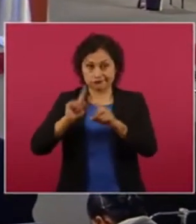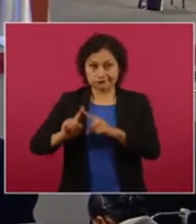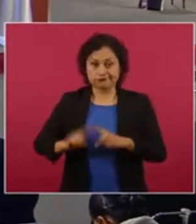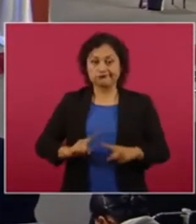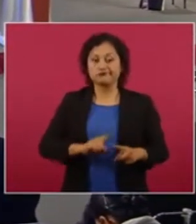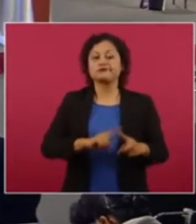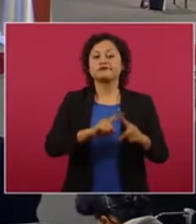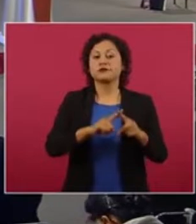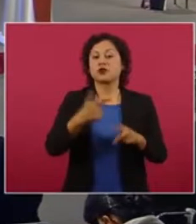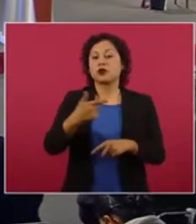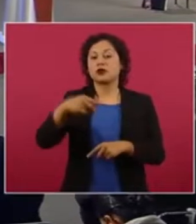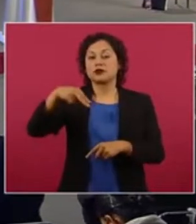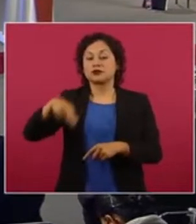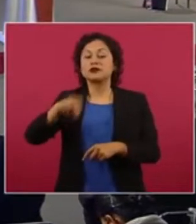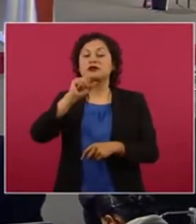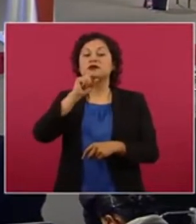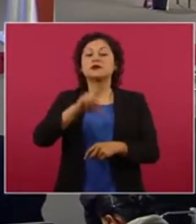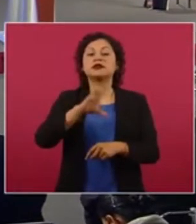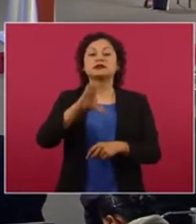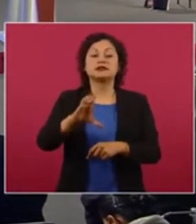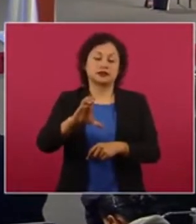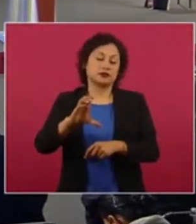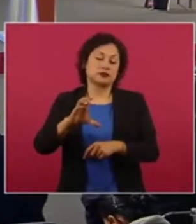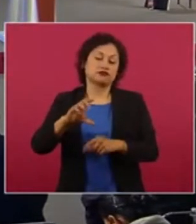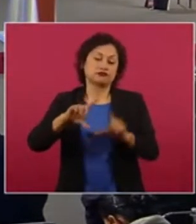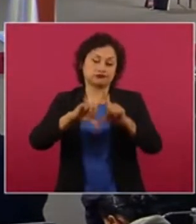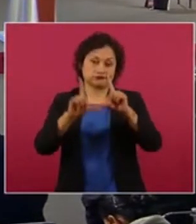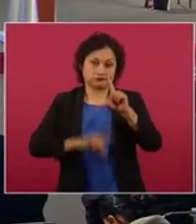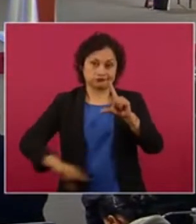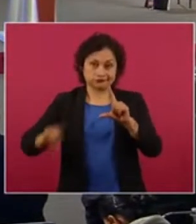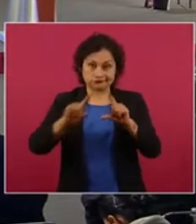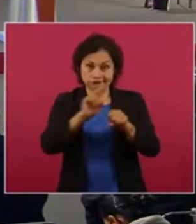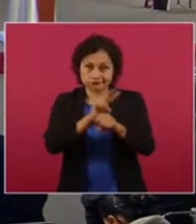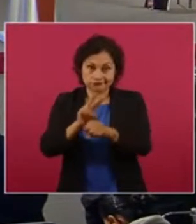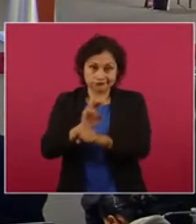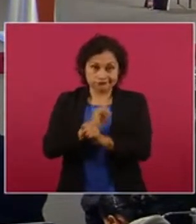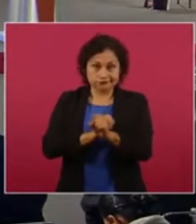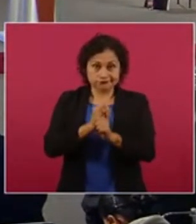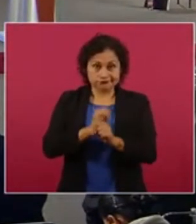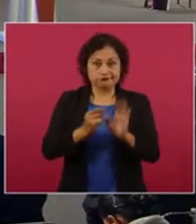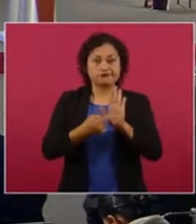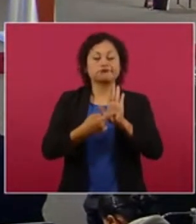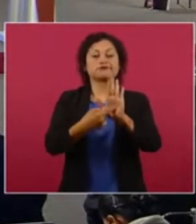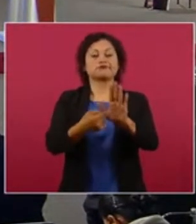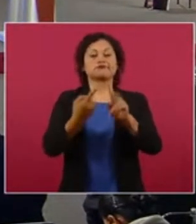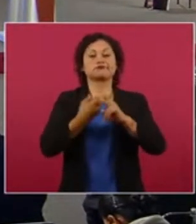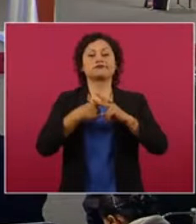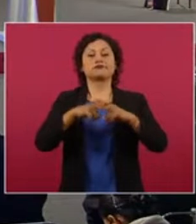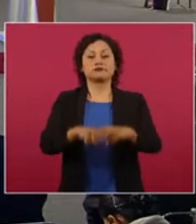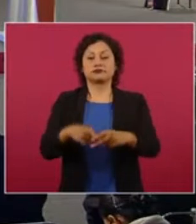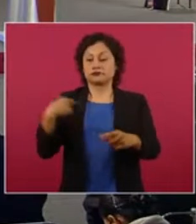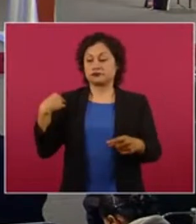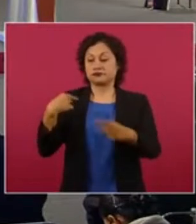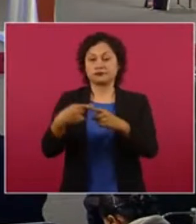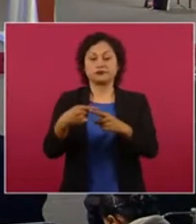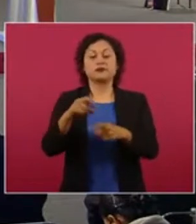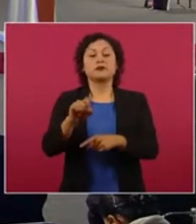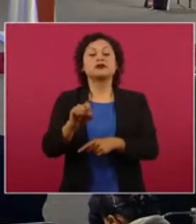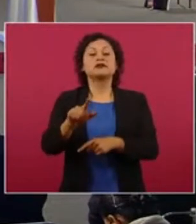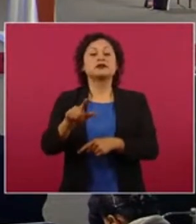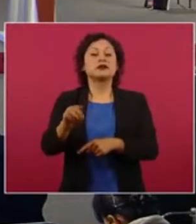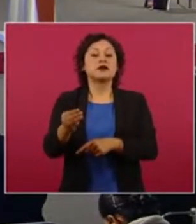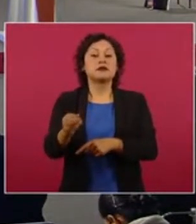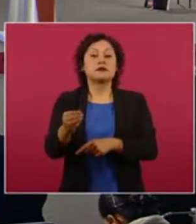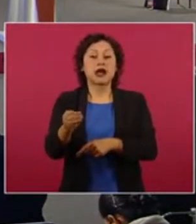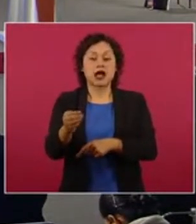de Inteligencia. Iniciamos. En este periodo, el pasado 27 de mayo, se